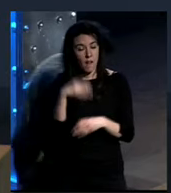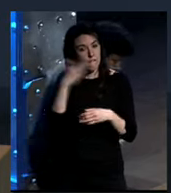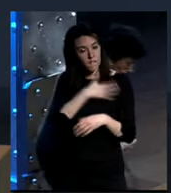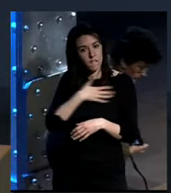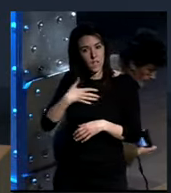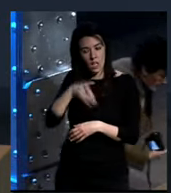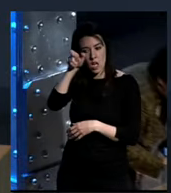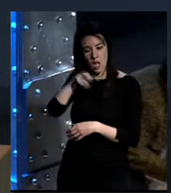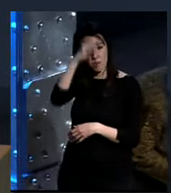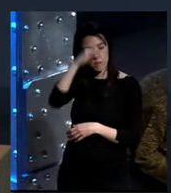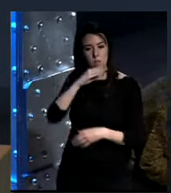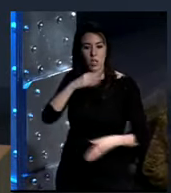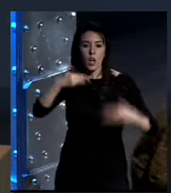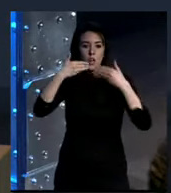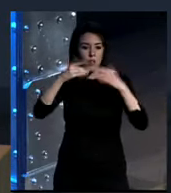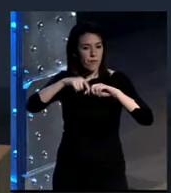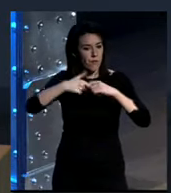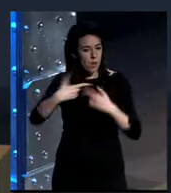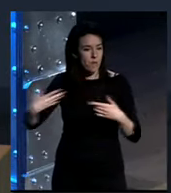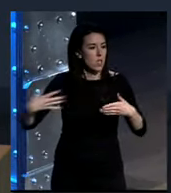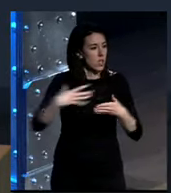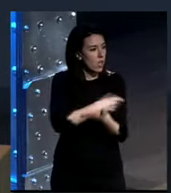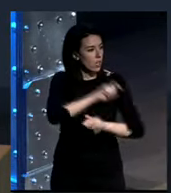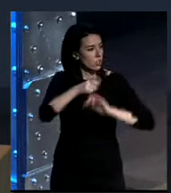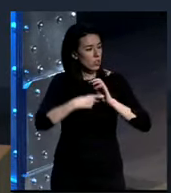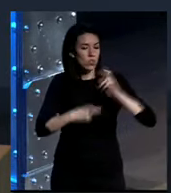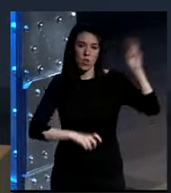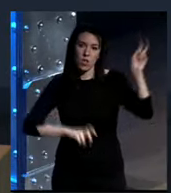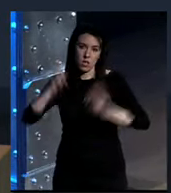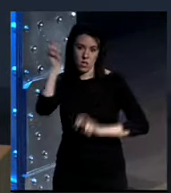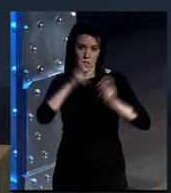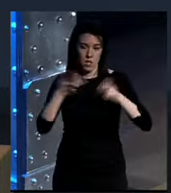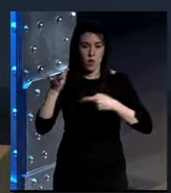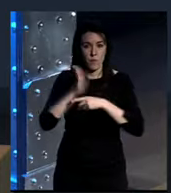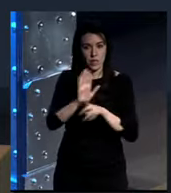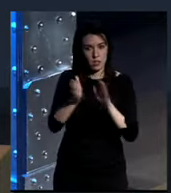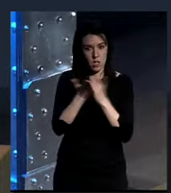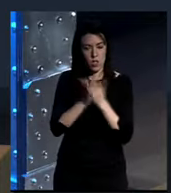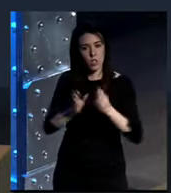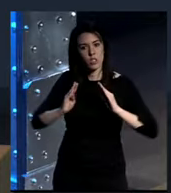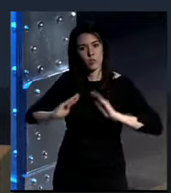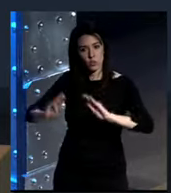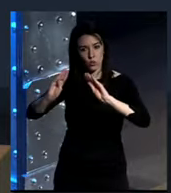mi padre y os agradezco mucho en nombre de toda mi familia que hayáis venido a esta presentación de su libro.